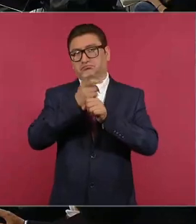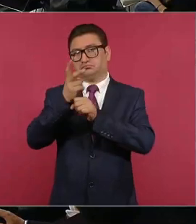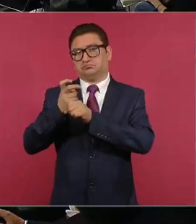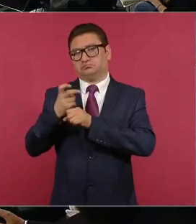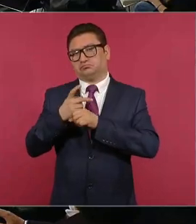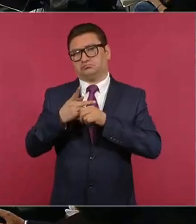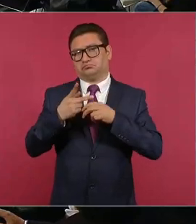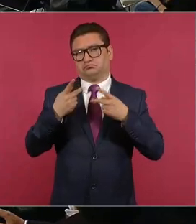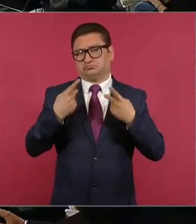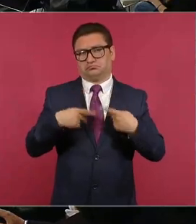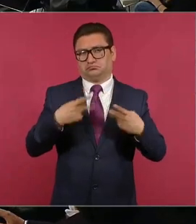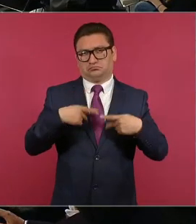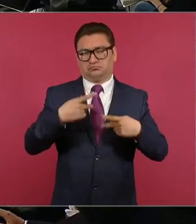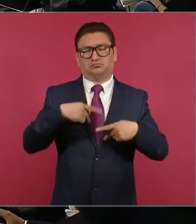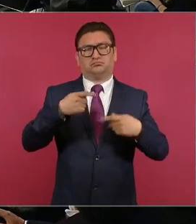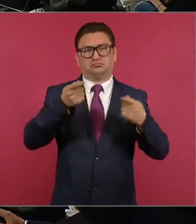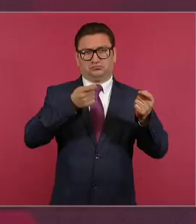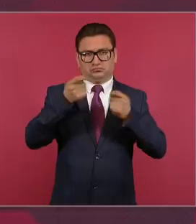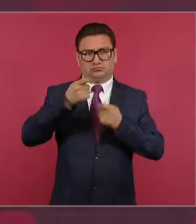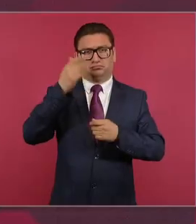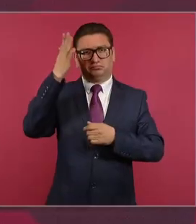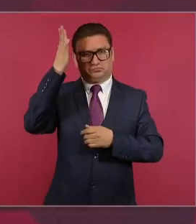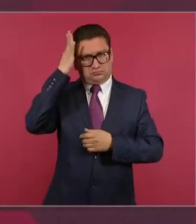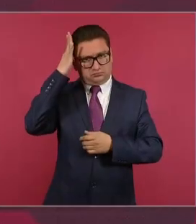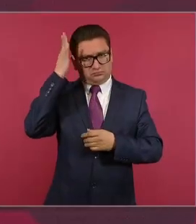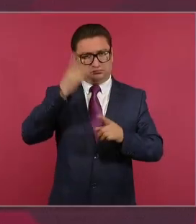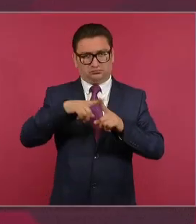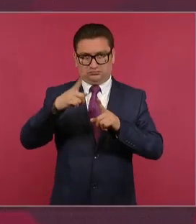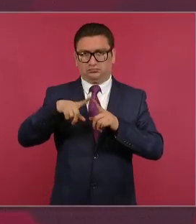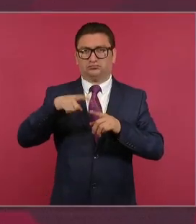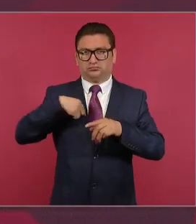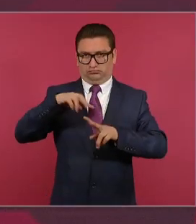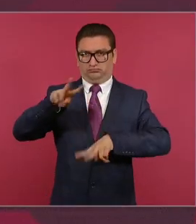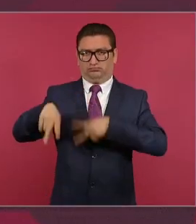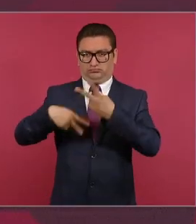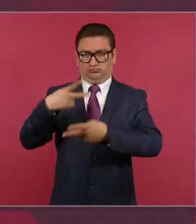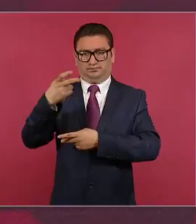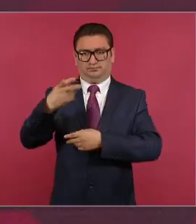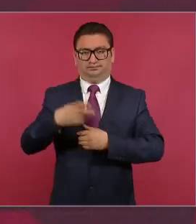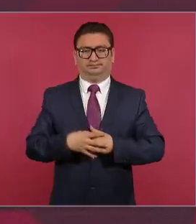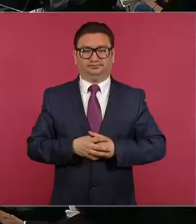personajes, dirigentes, y a eso voy con ellos.